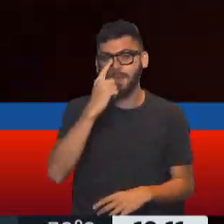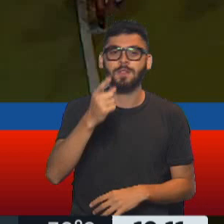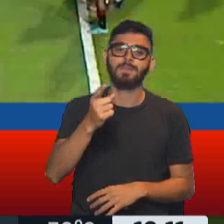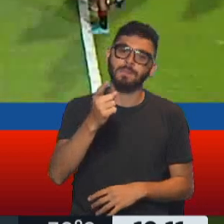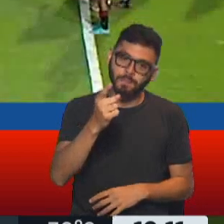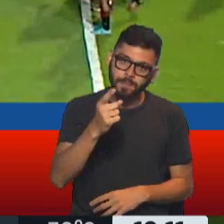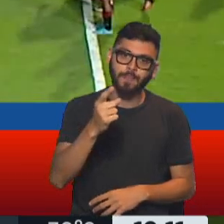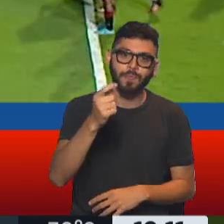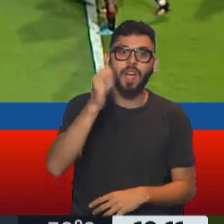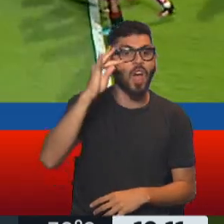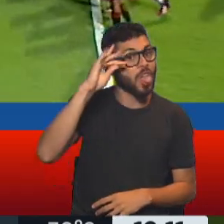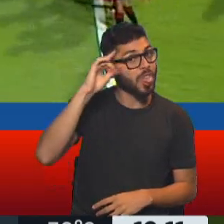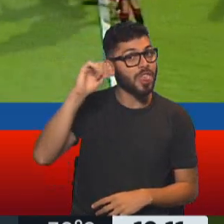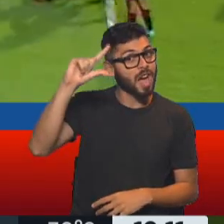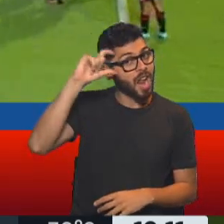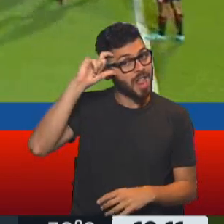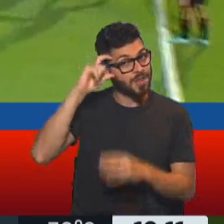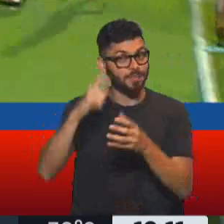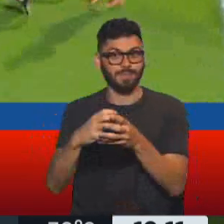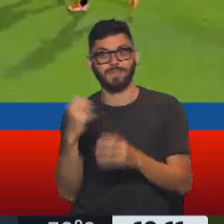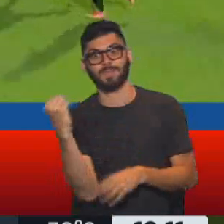Lunadía le convirtió para el equipo de Munúa.